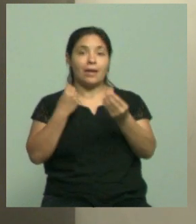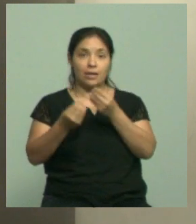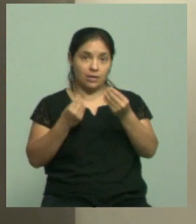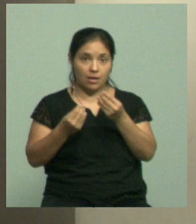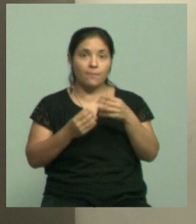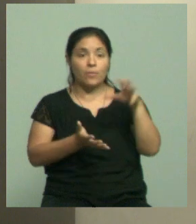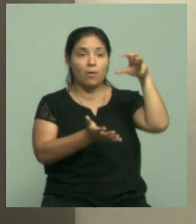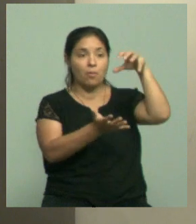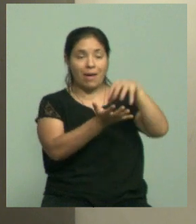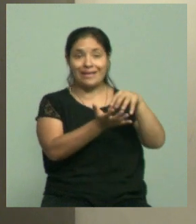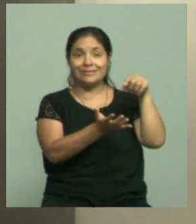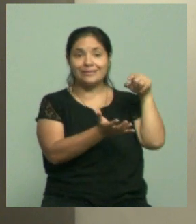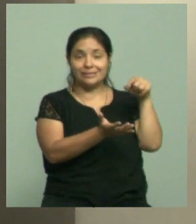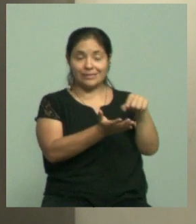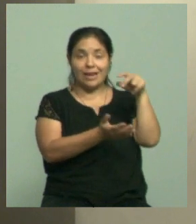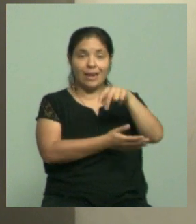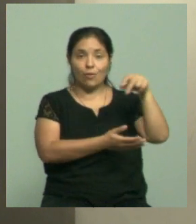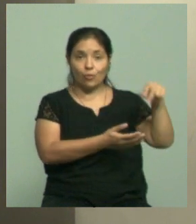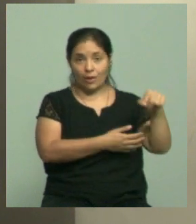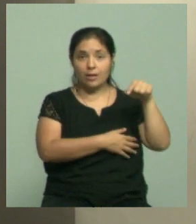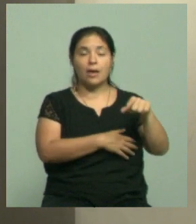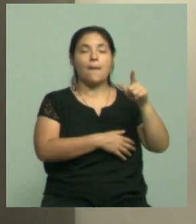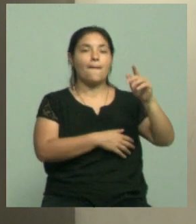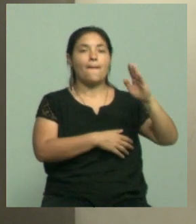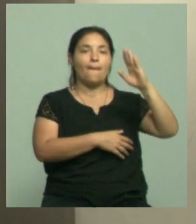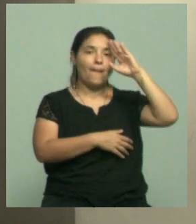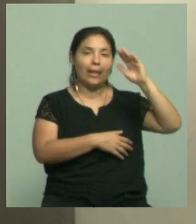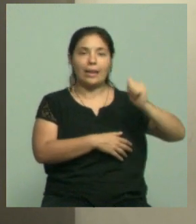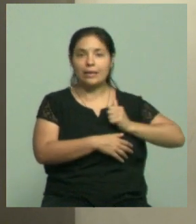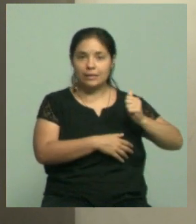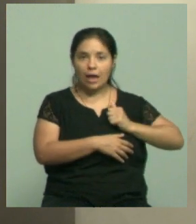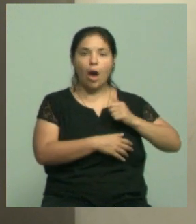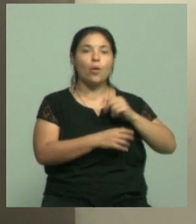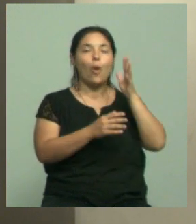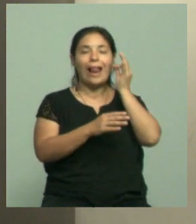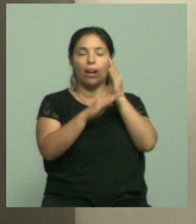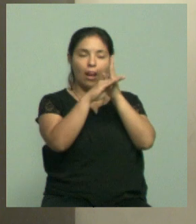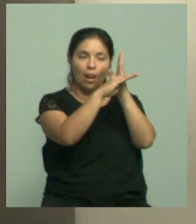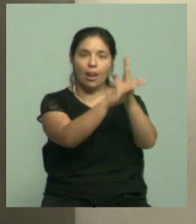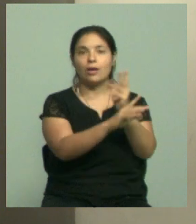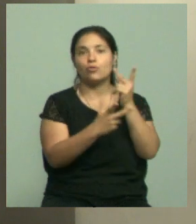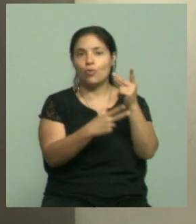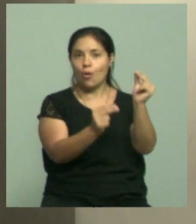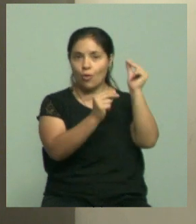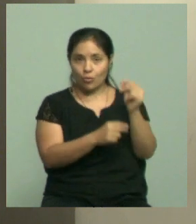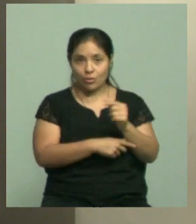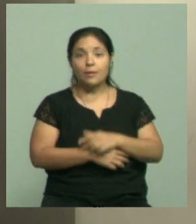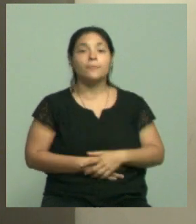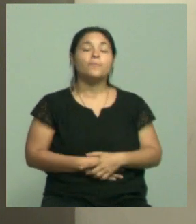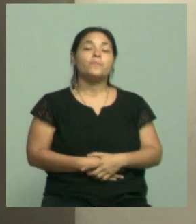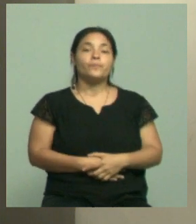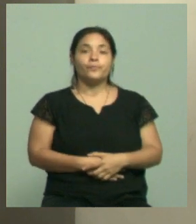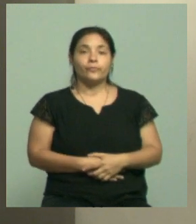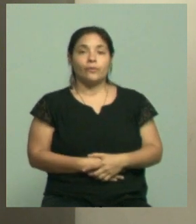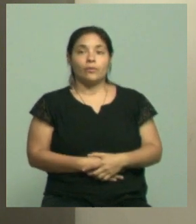dicha base no se realizara tanto presencia militar como actividades de espionaje, ¿no? Claro. Entonces hay no sé si